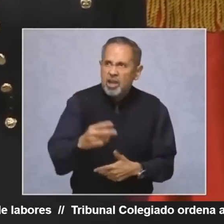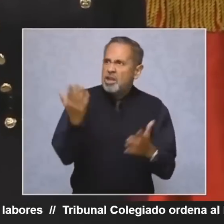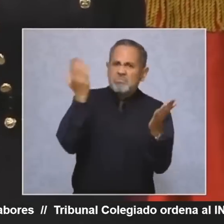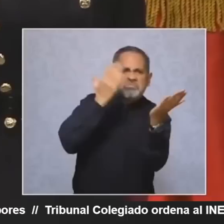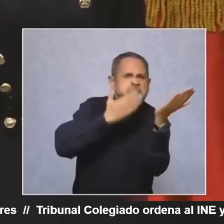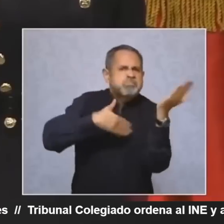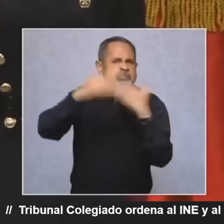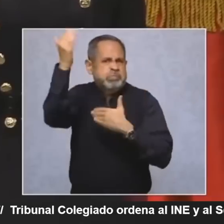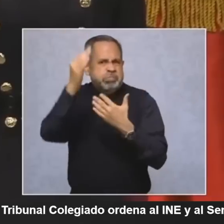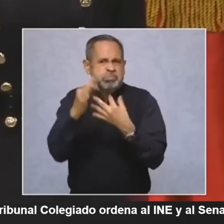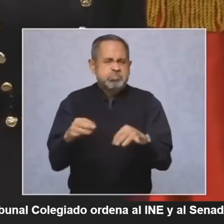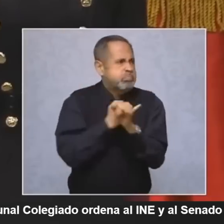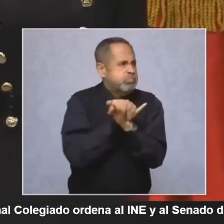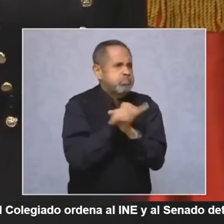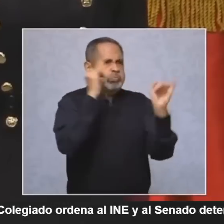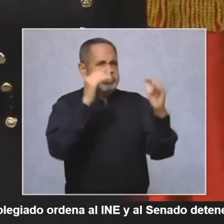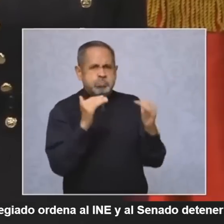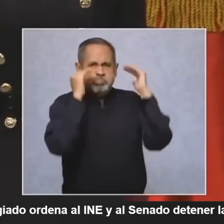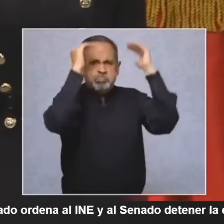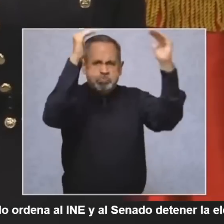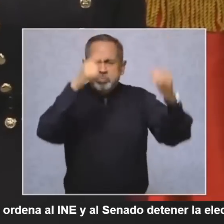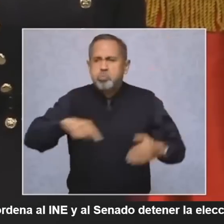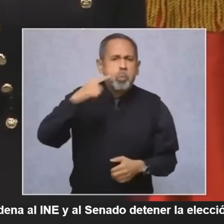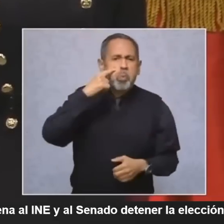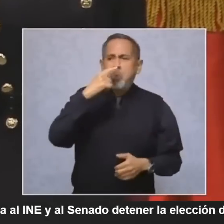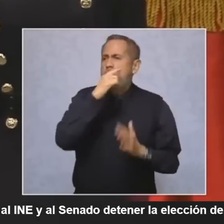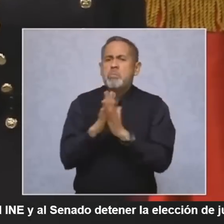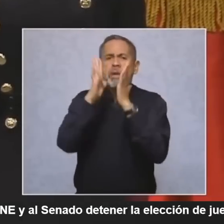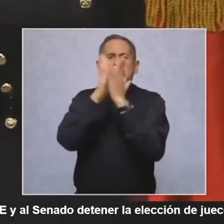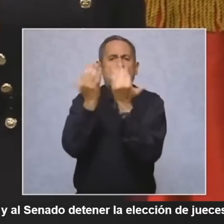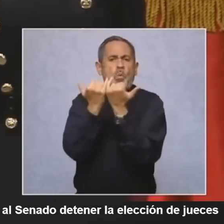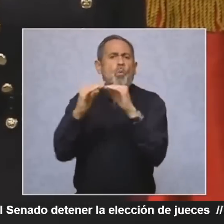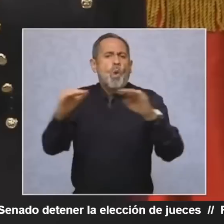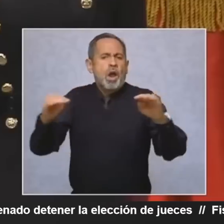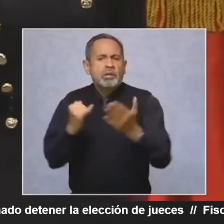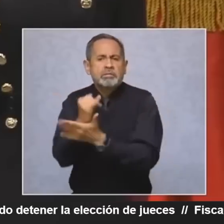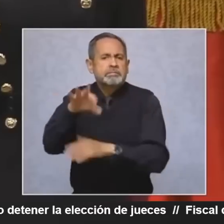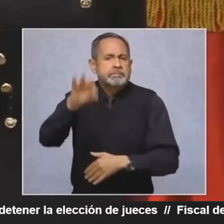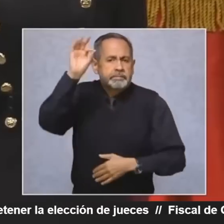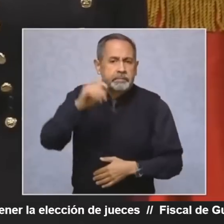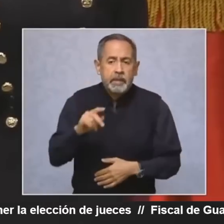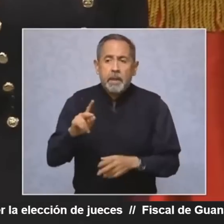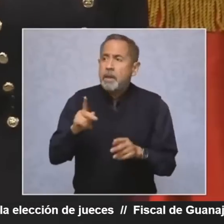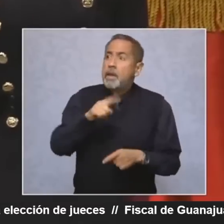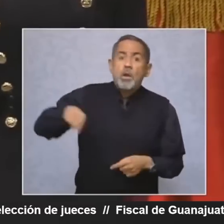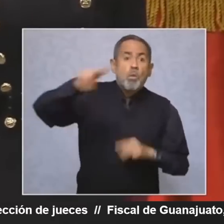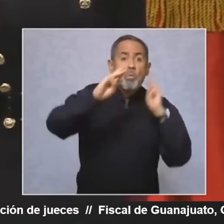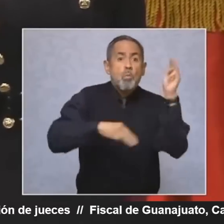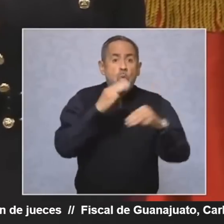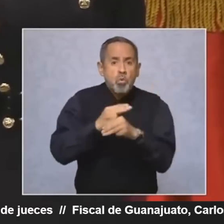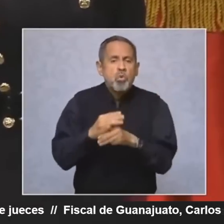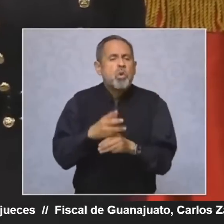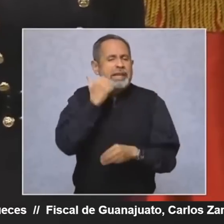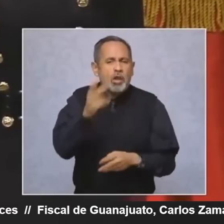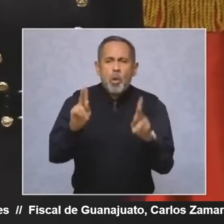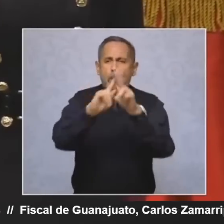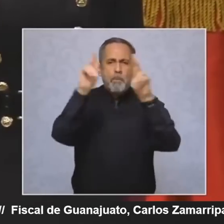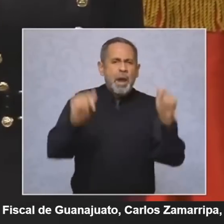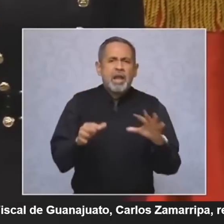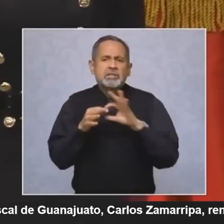soberano, independiente, libre y democrático. Queremos la paz y la fraternidad de las naciones y